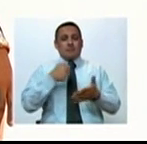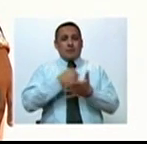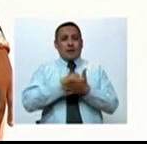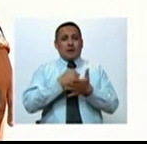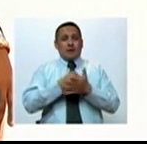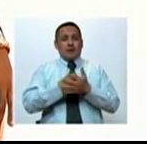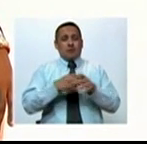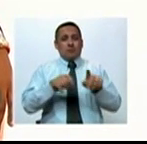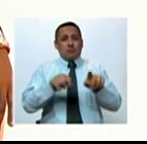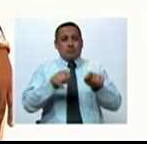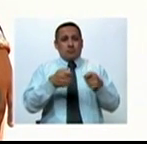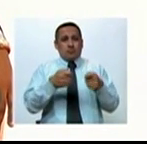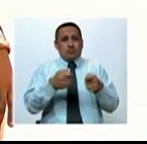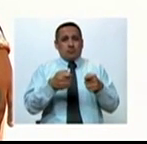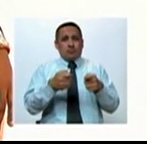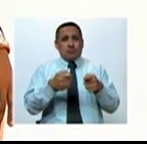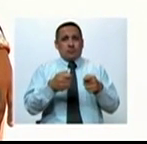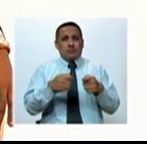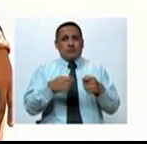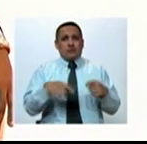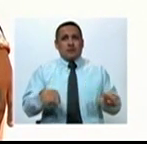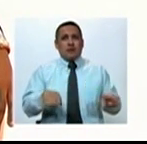la cuenta estaba embargada,